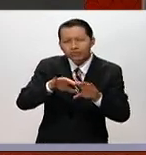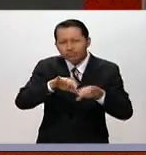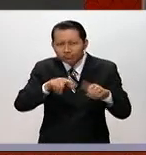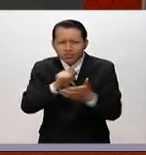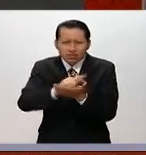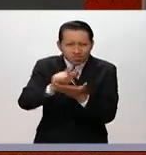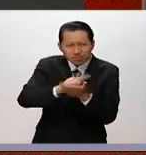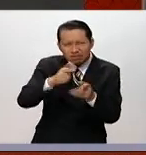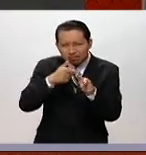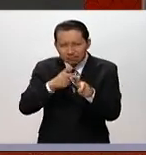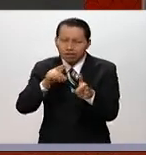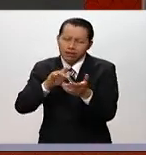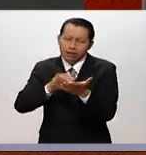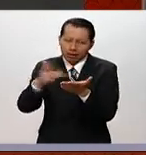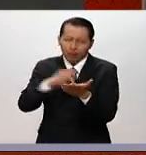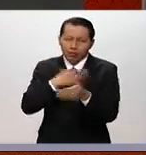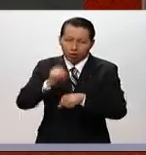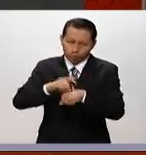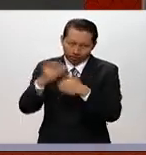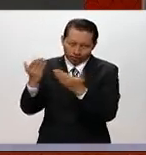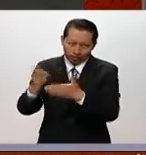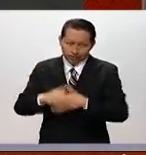Muy buenos días desde la Ciudad de México.